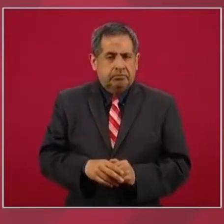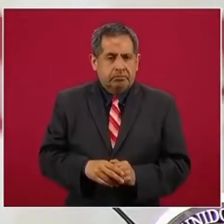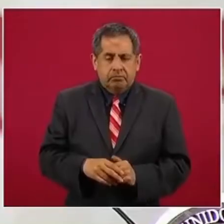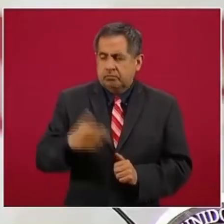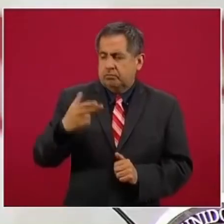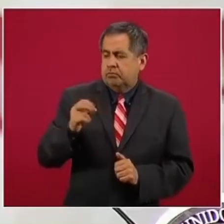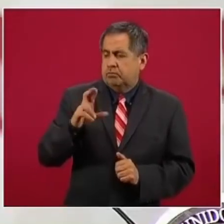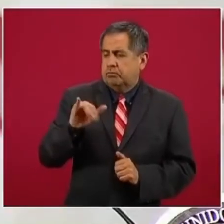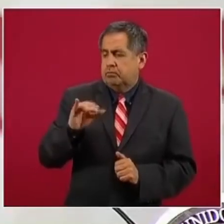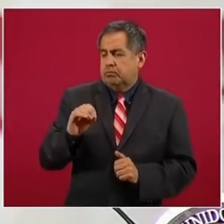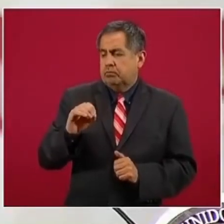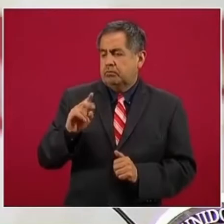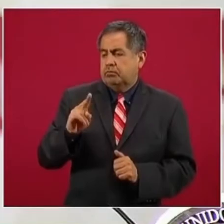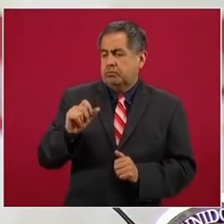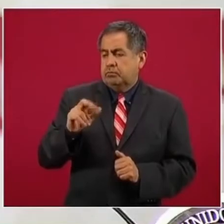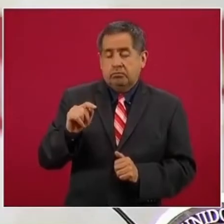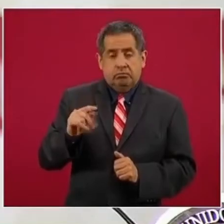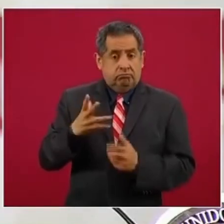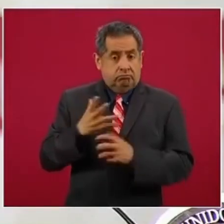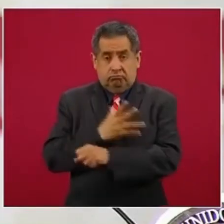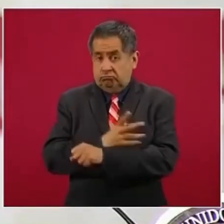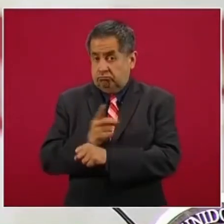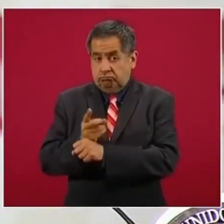Horacio Duarte es un hombre íntegro,